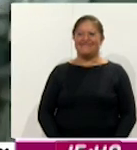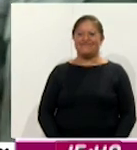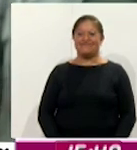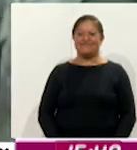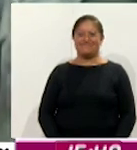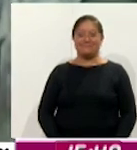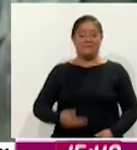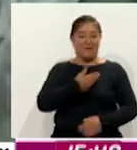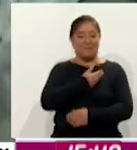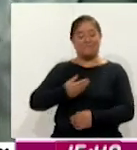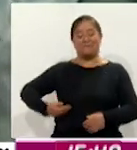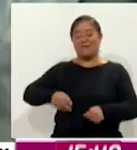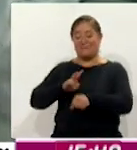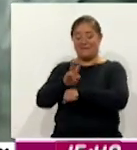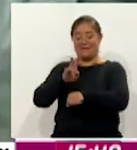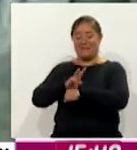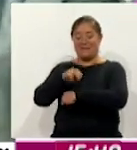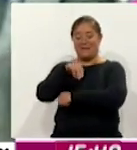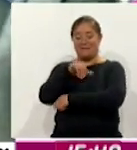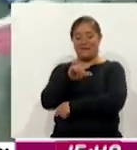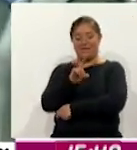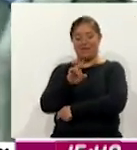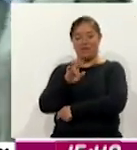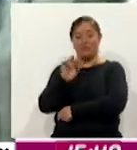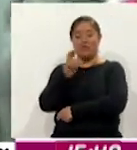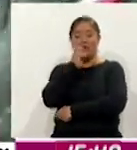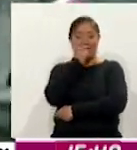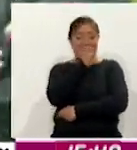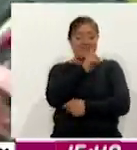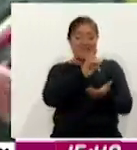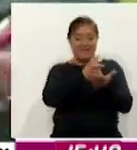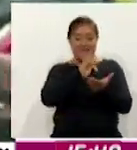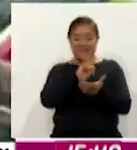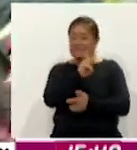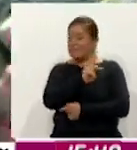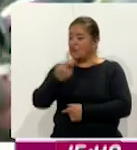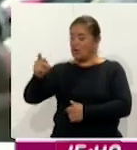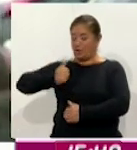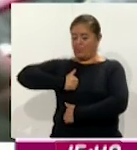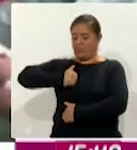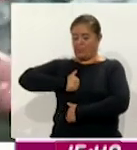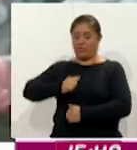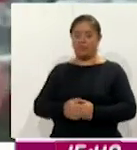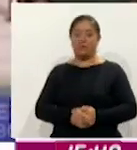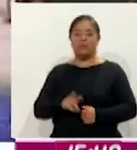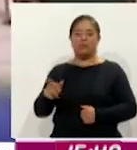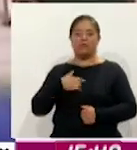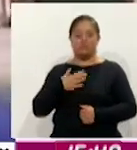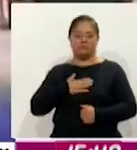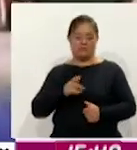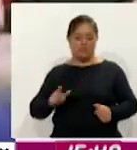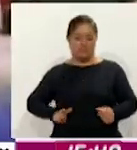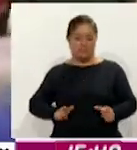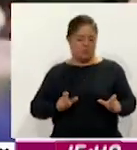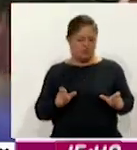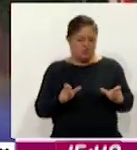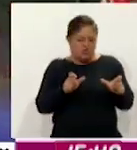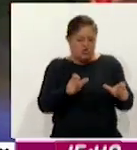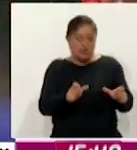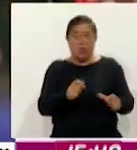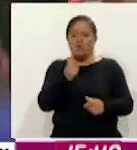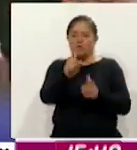El presidente de Venezuela, Nicolás Maduro, agradeció el lunes la lealtad de las Fuerzas Armadas, principal sostén de su gobierno, a casi un mes de